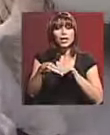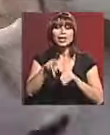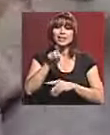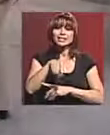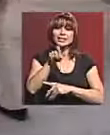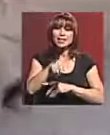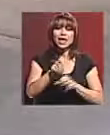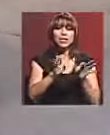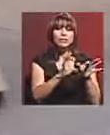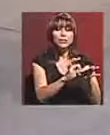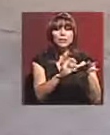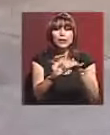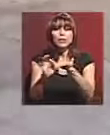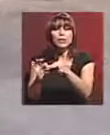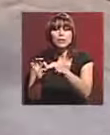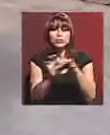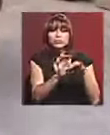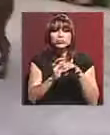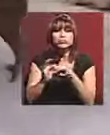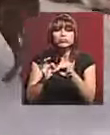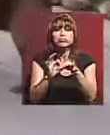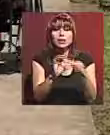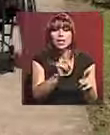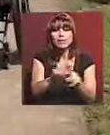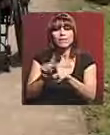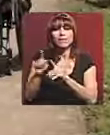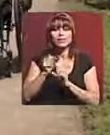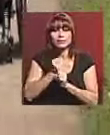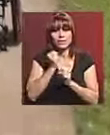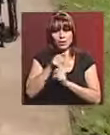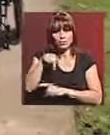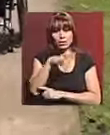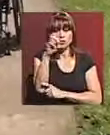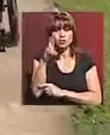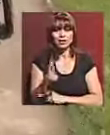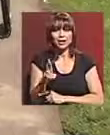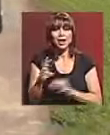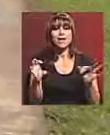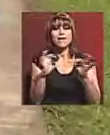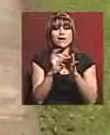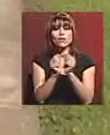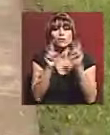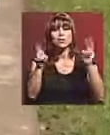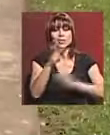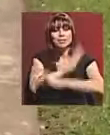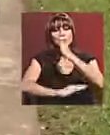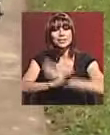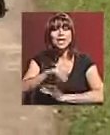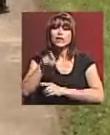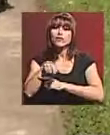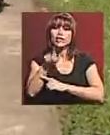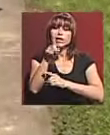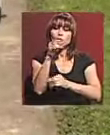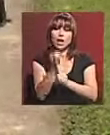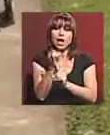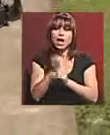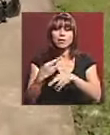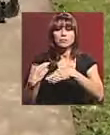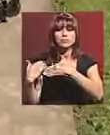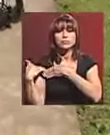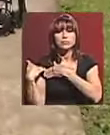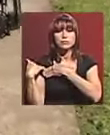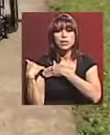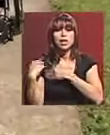esto la necesidad de articular y coordinar las acciones que se estaban dando en el país en temas de discapacidad requerían de una unidad